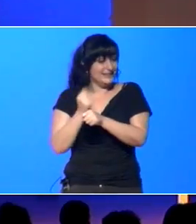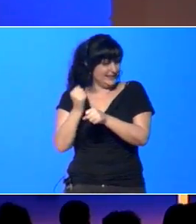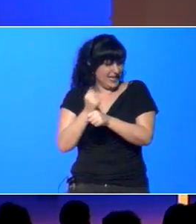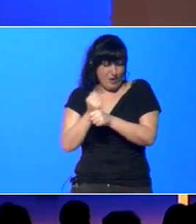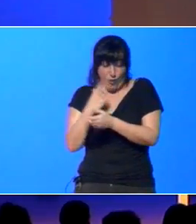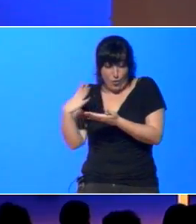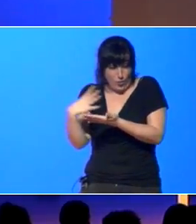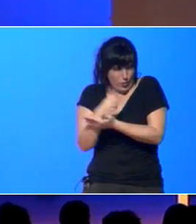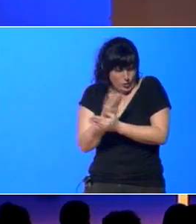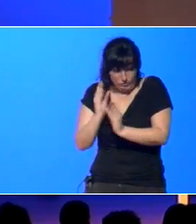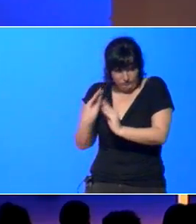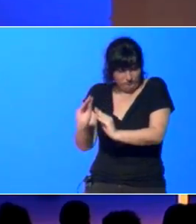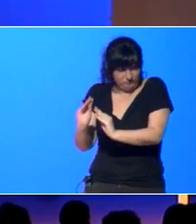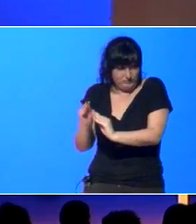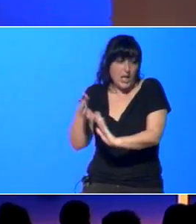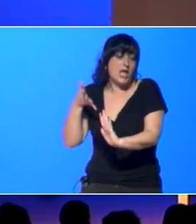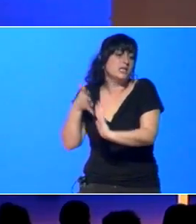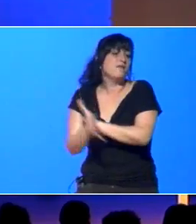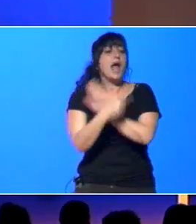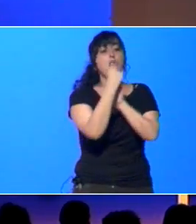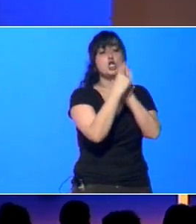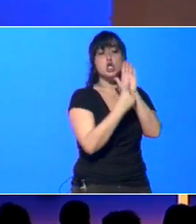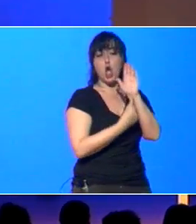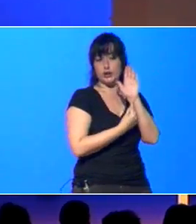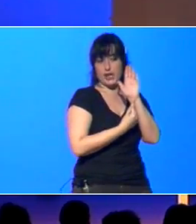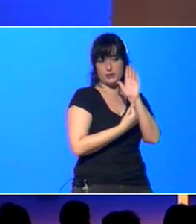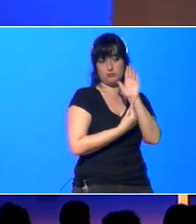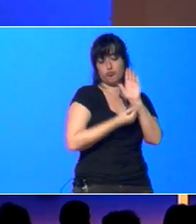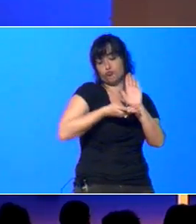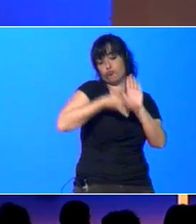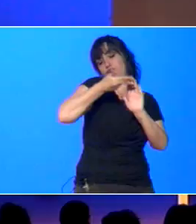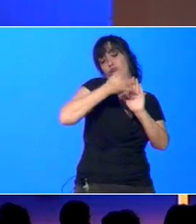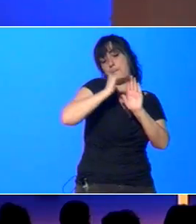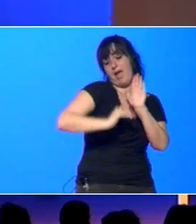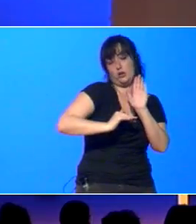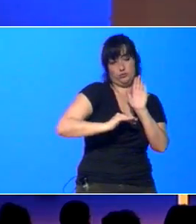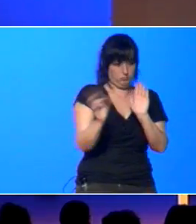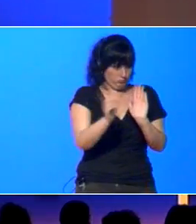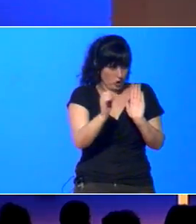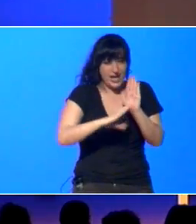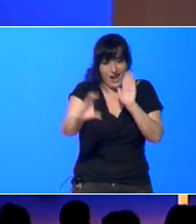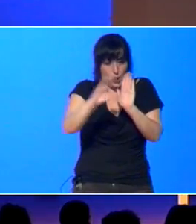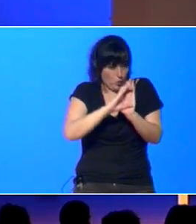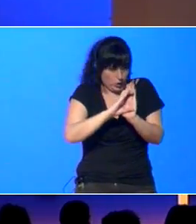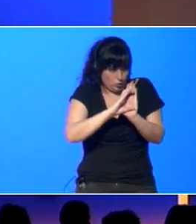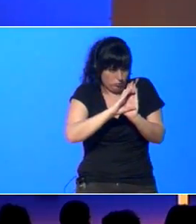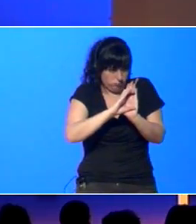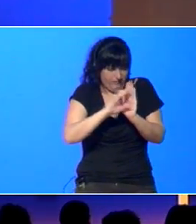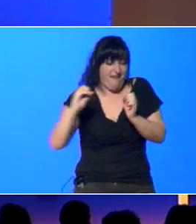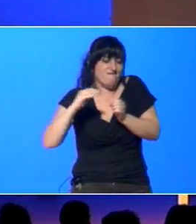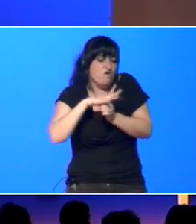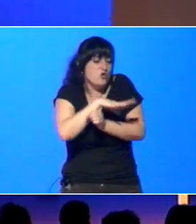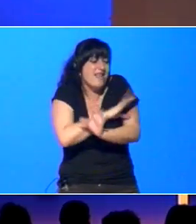nunca iba a cuantificarse en sus notas, no iba a ser calificable, o sea, en su currículum no iba a tener absolutamente ningún valor.